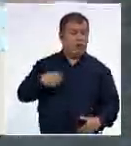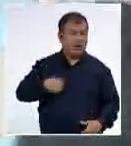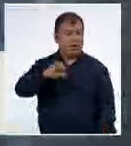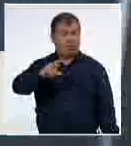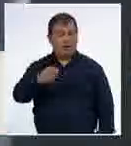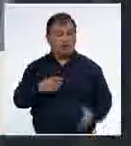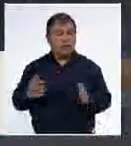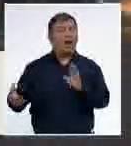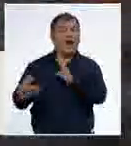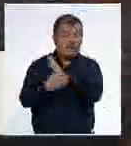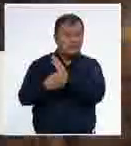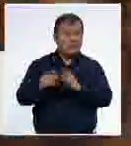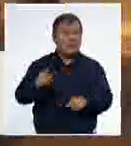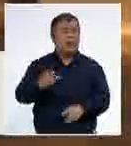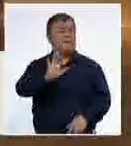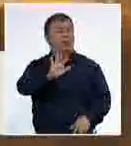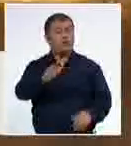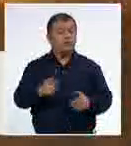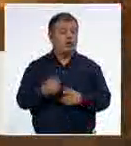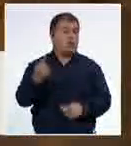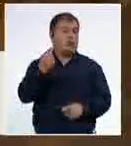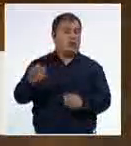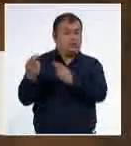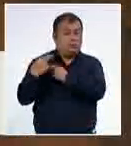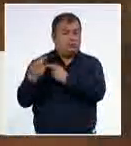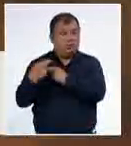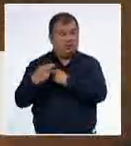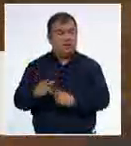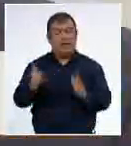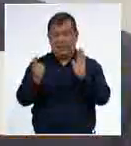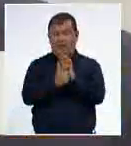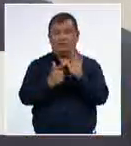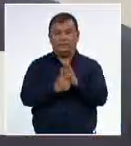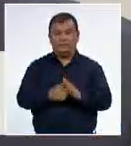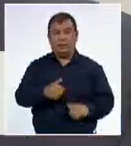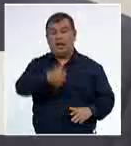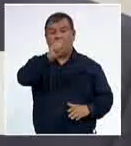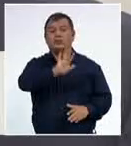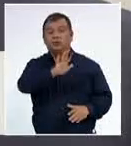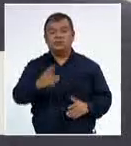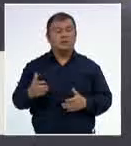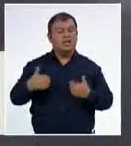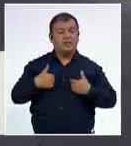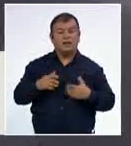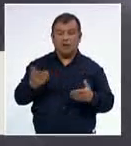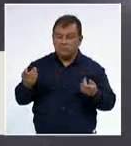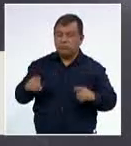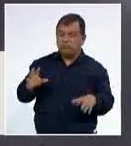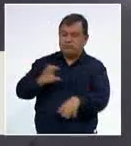que ante el ataque del can, el propietario es el único responsable legal. El dueño del animal que ha ocasionado